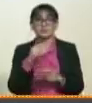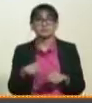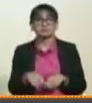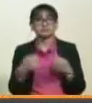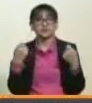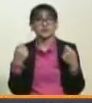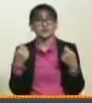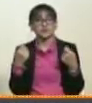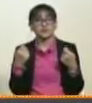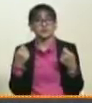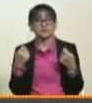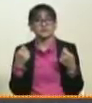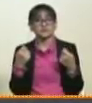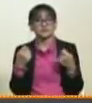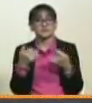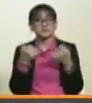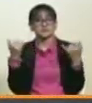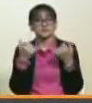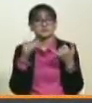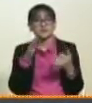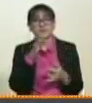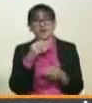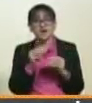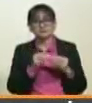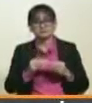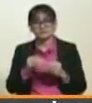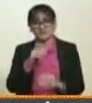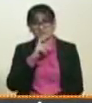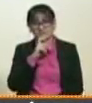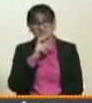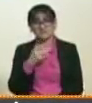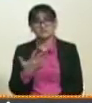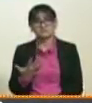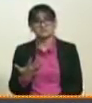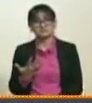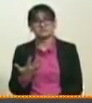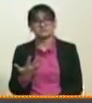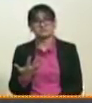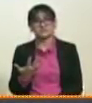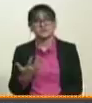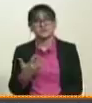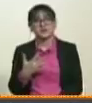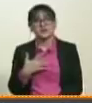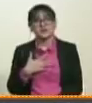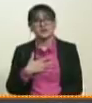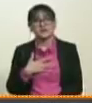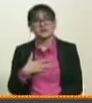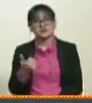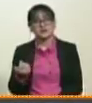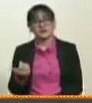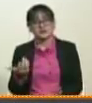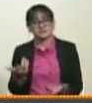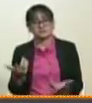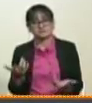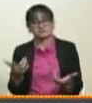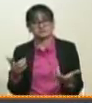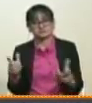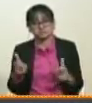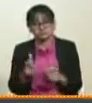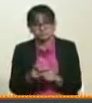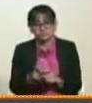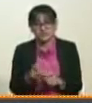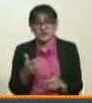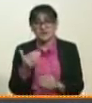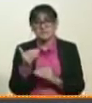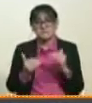una unidad en el servicio eléctrico no tenemos después cómo reparar es el que están minimizando las herramientas otra cosa que nos llama mucho la